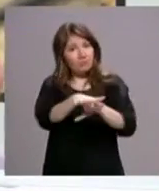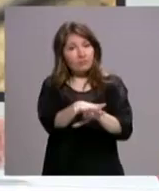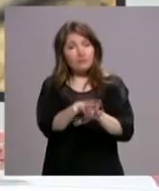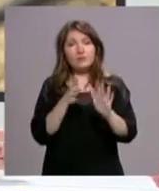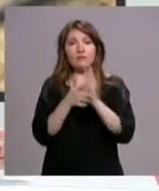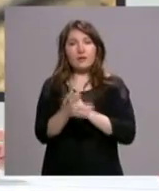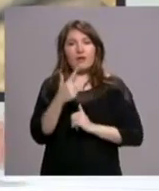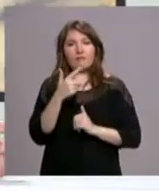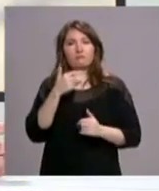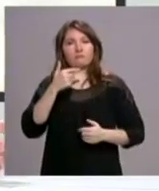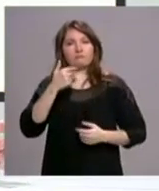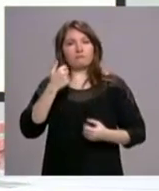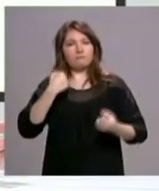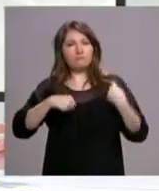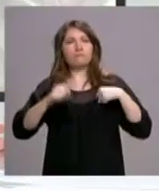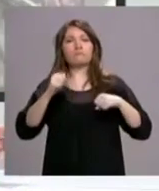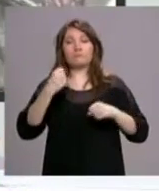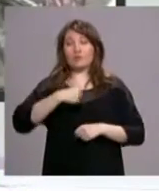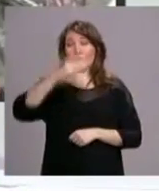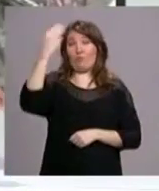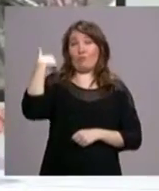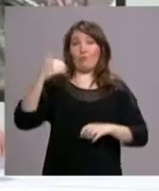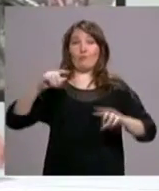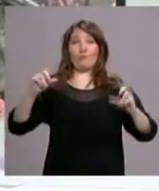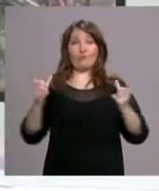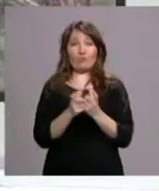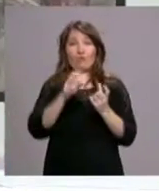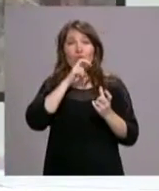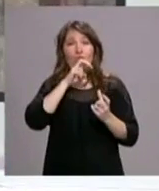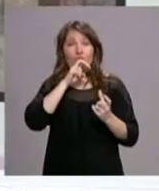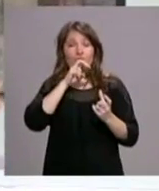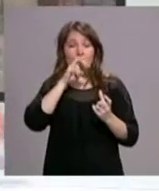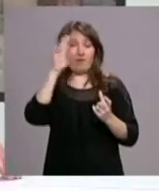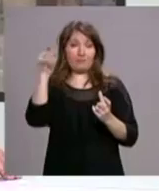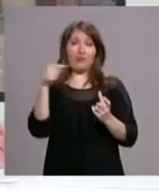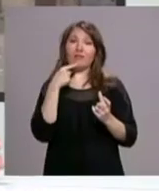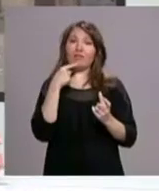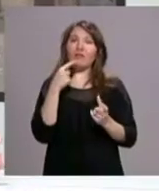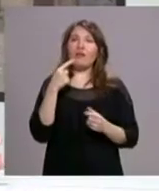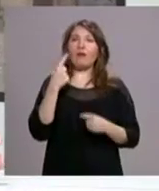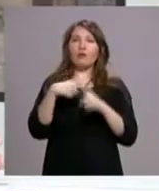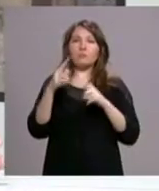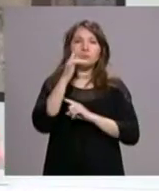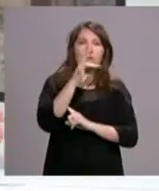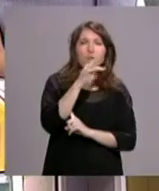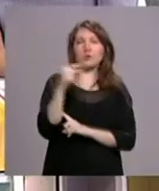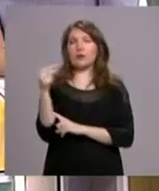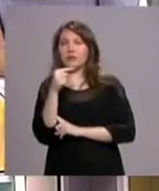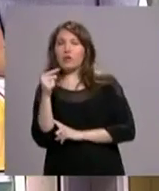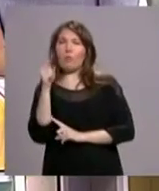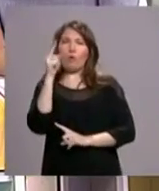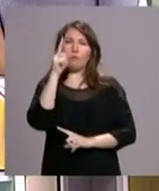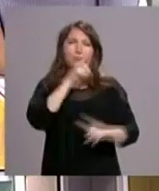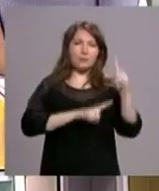aquello que el Concilio dijo en su momento, que los gozos y las esperanzas, las tristezas y las angustias de